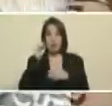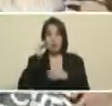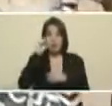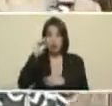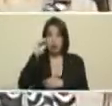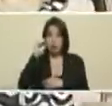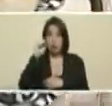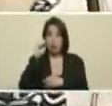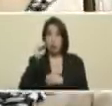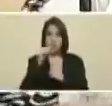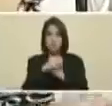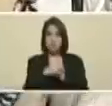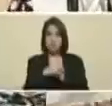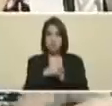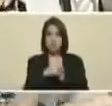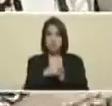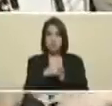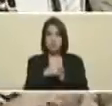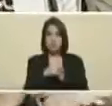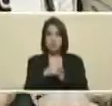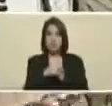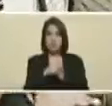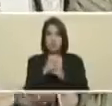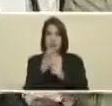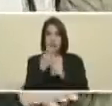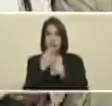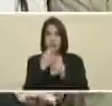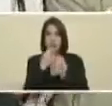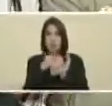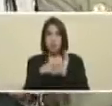dejó doctrina, dejó ejemplo.